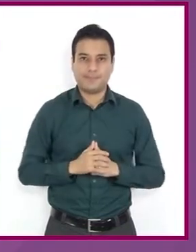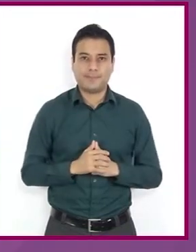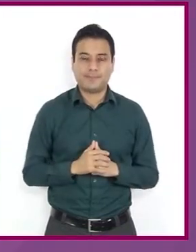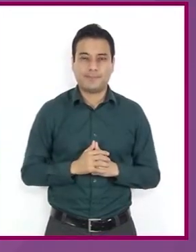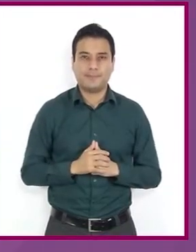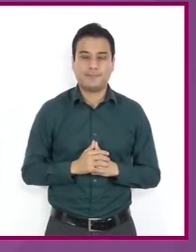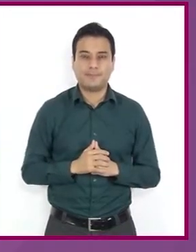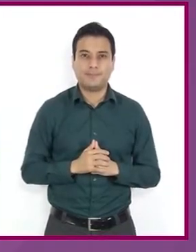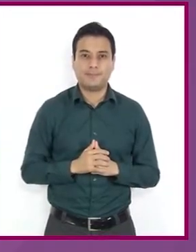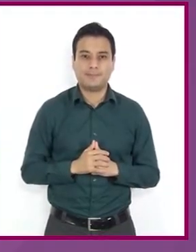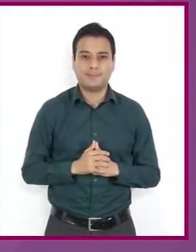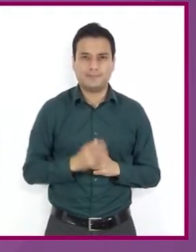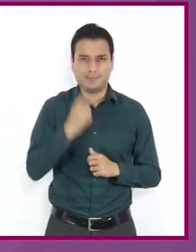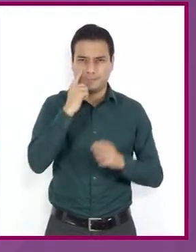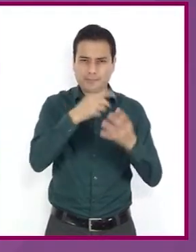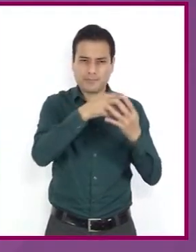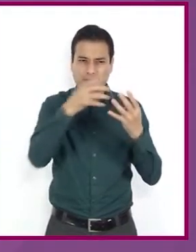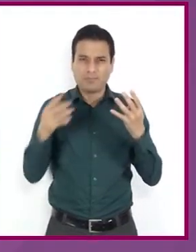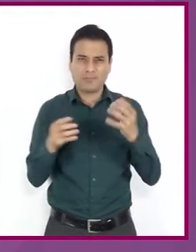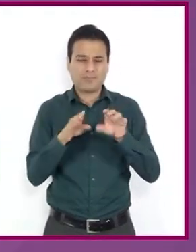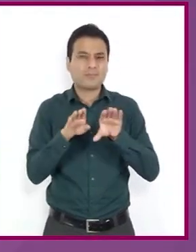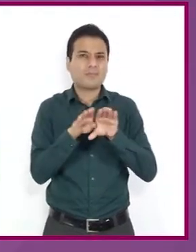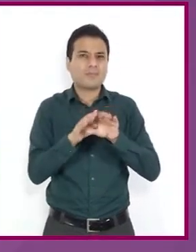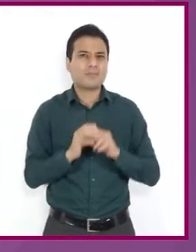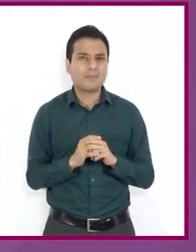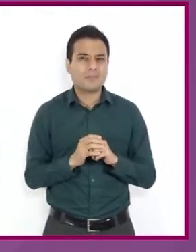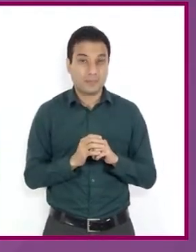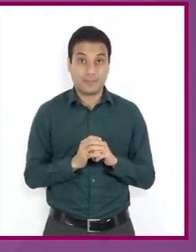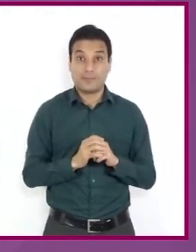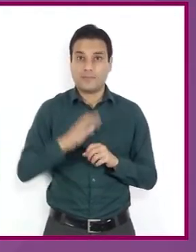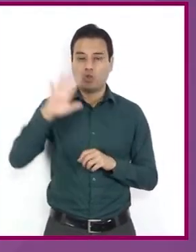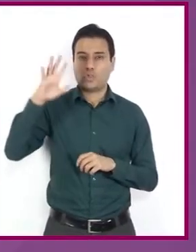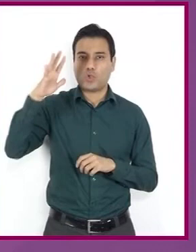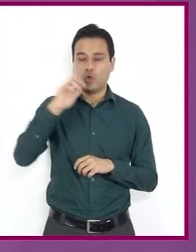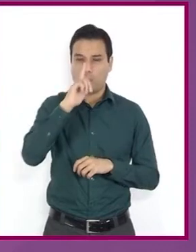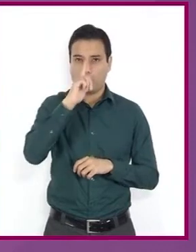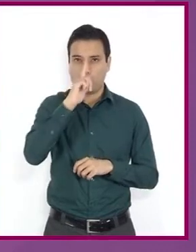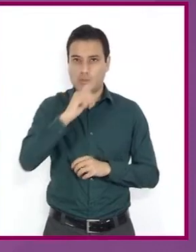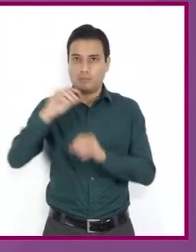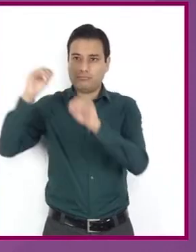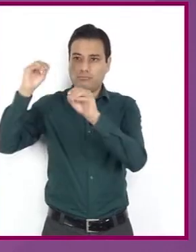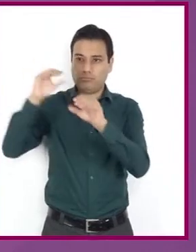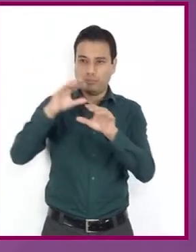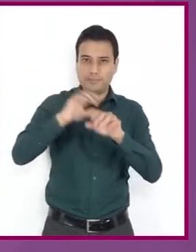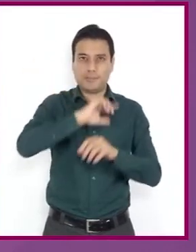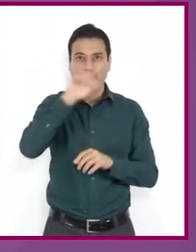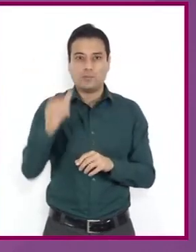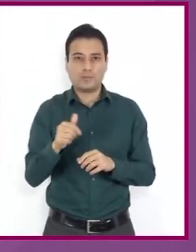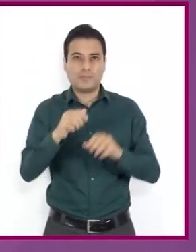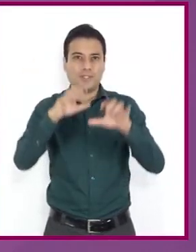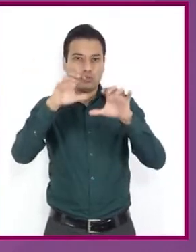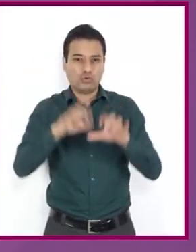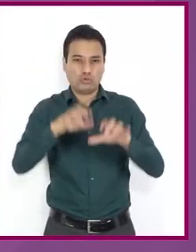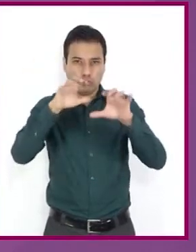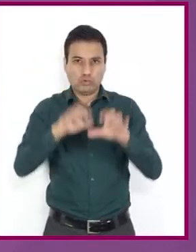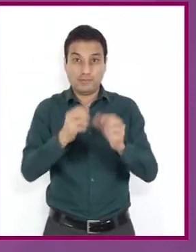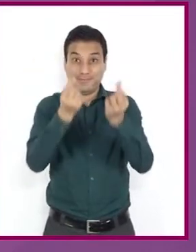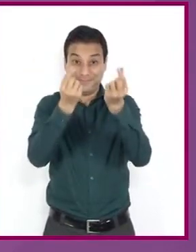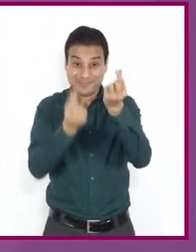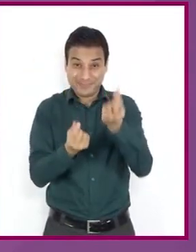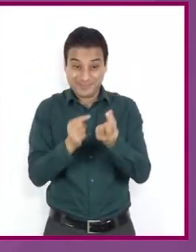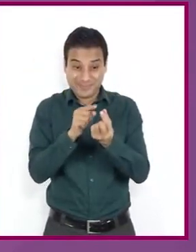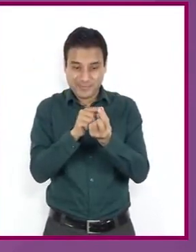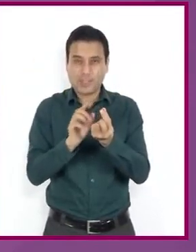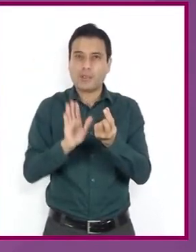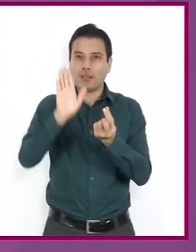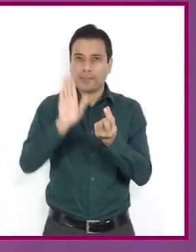La formación del arco iris se debe a la dispersión de la luz solar. Esto es porque las gotas esféricas de agua funcionan como